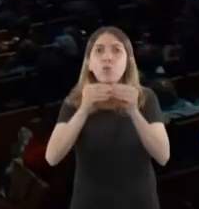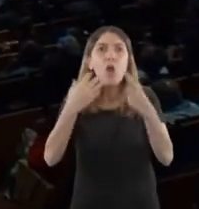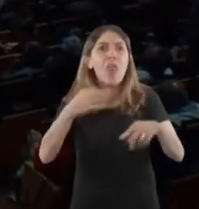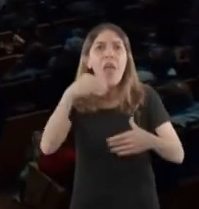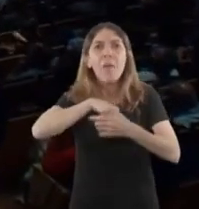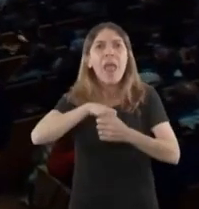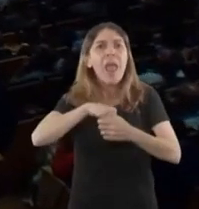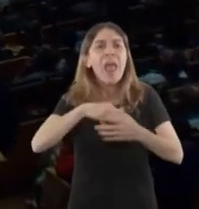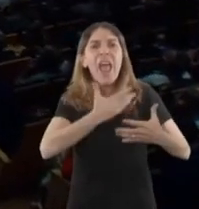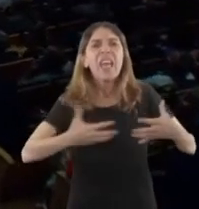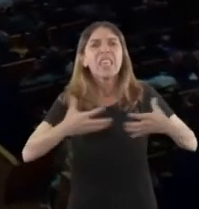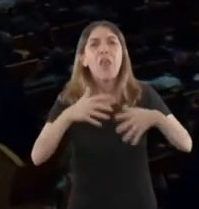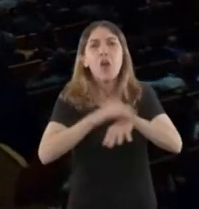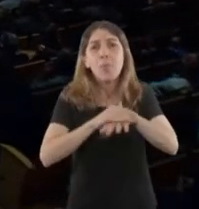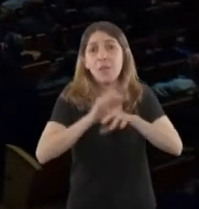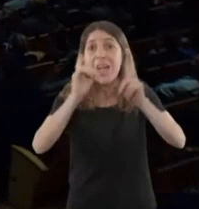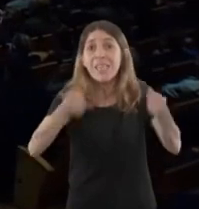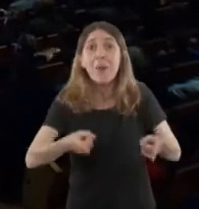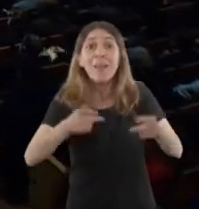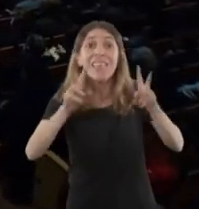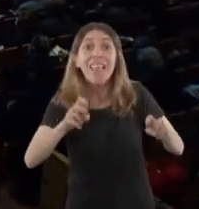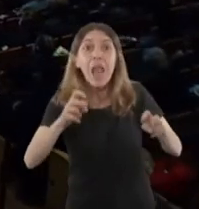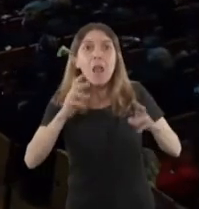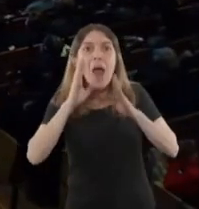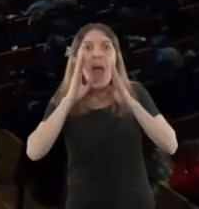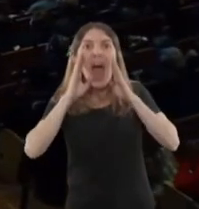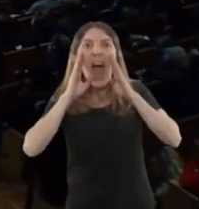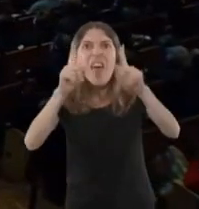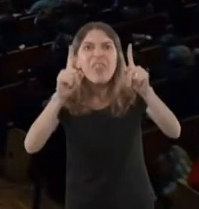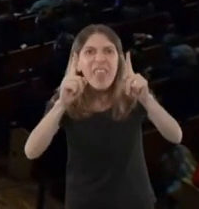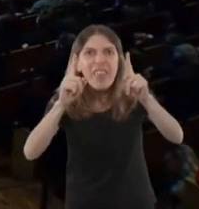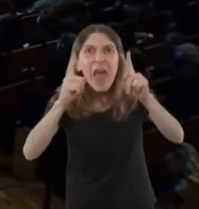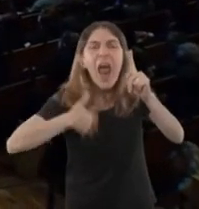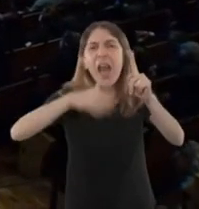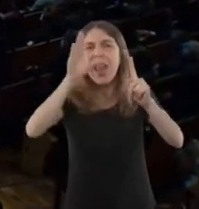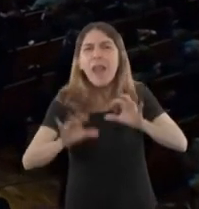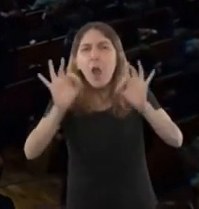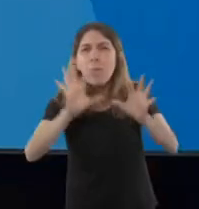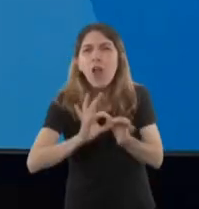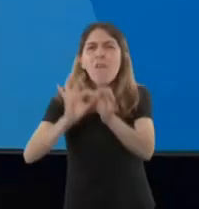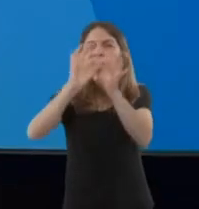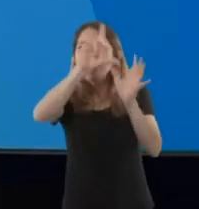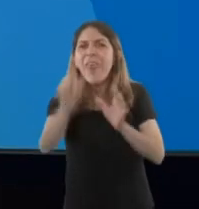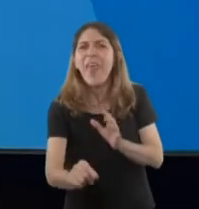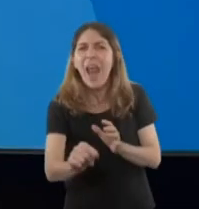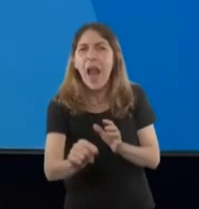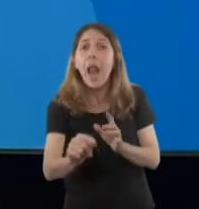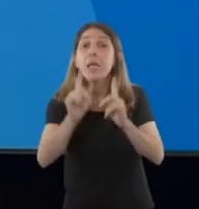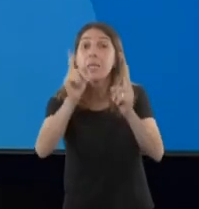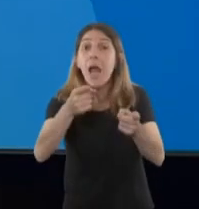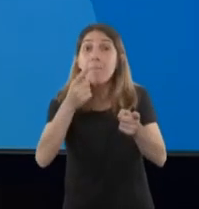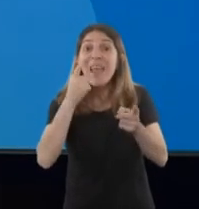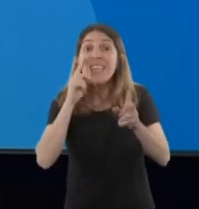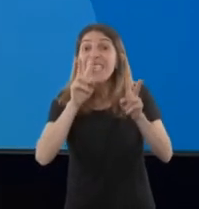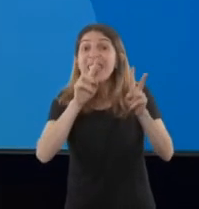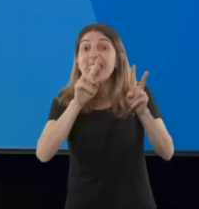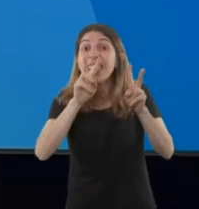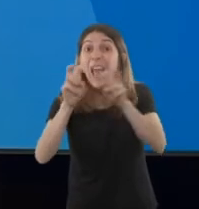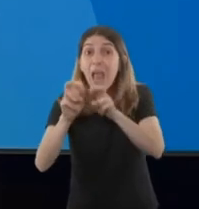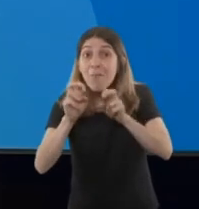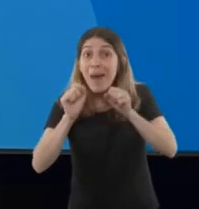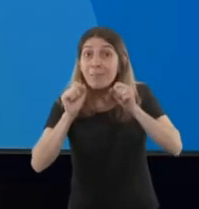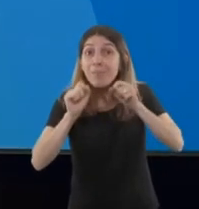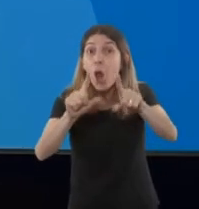cuestiones que tienen que ver con el desarrollo federal hasta aquellas cuestiones que tienen que ver con nuestra